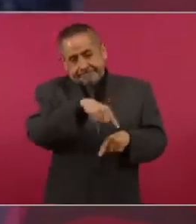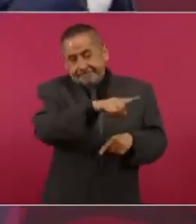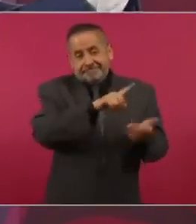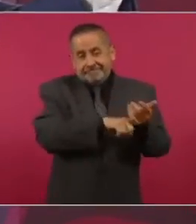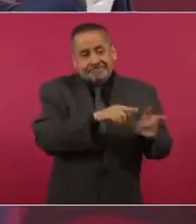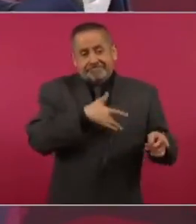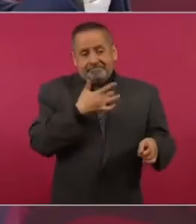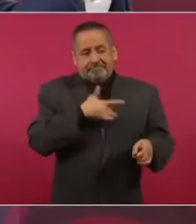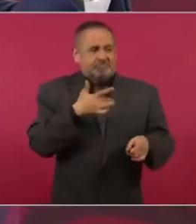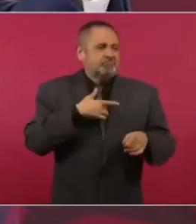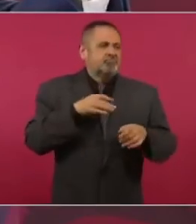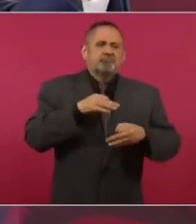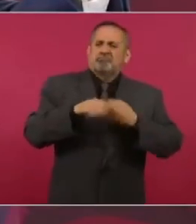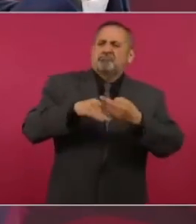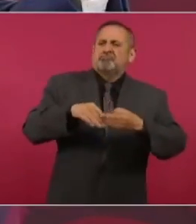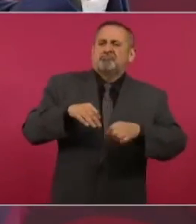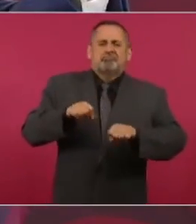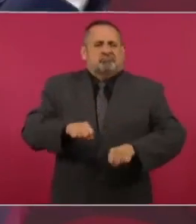todopoderosos,